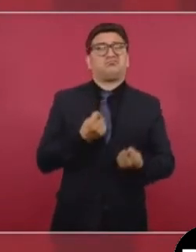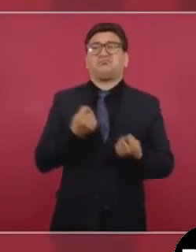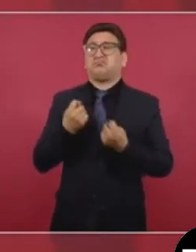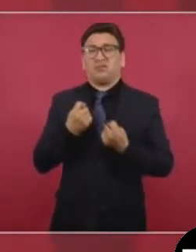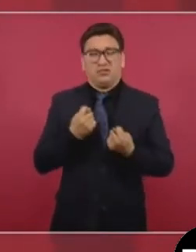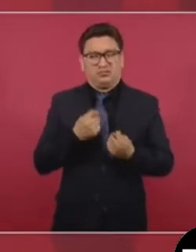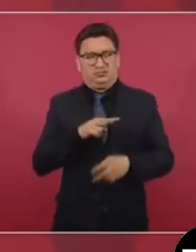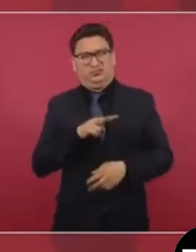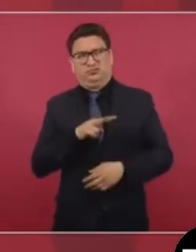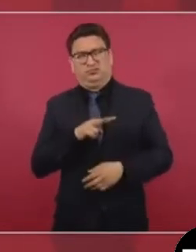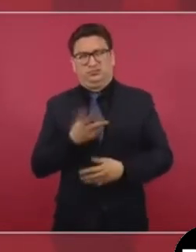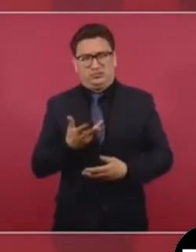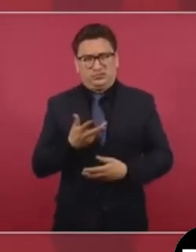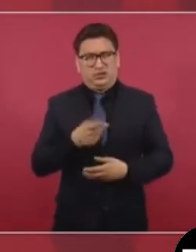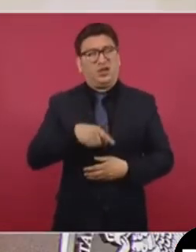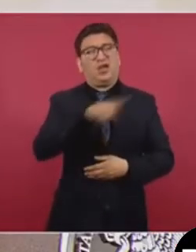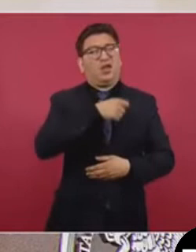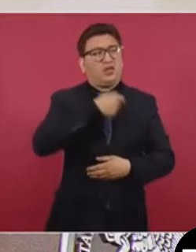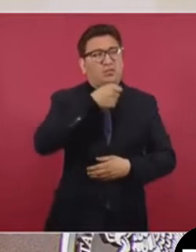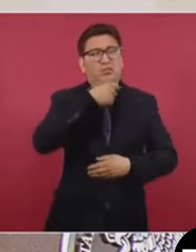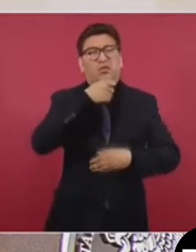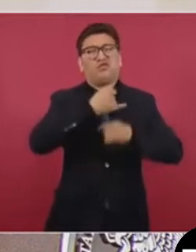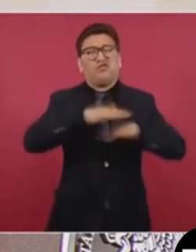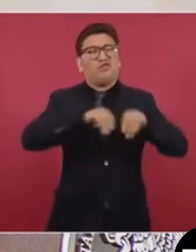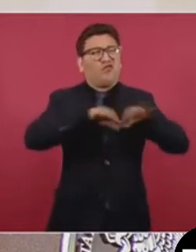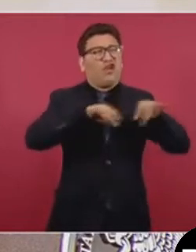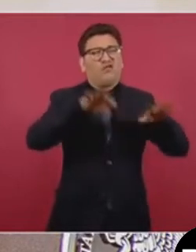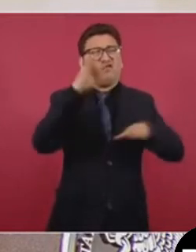¿Cómo se hacen reportajes de estos?